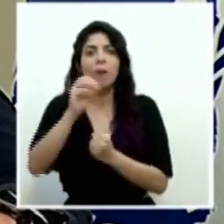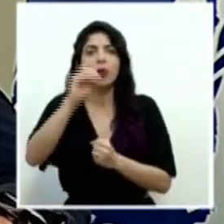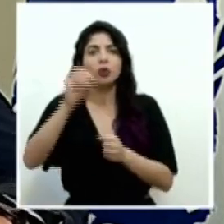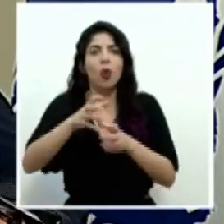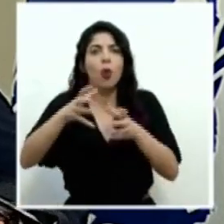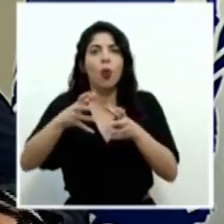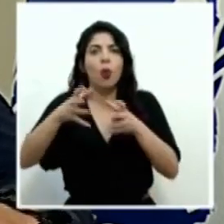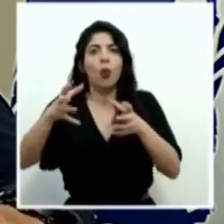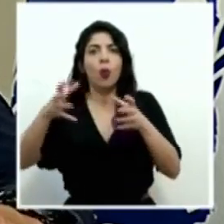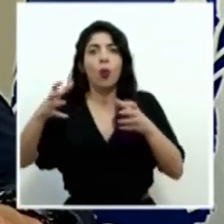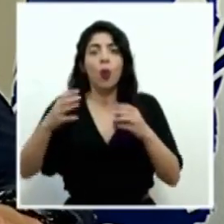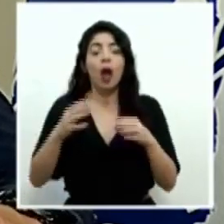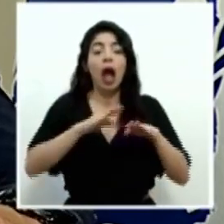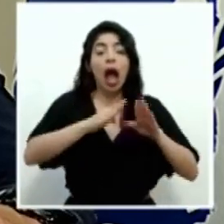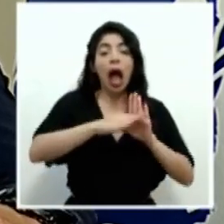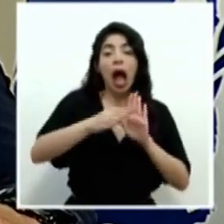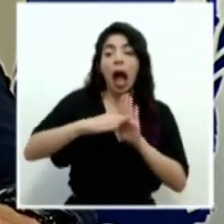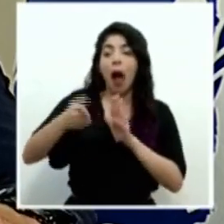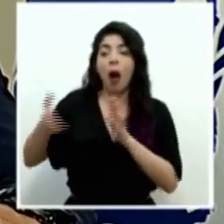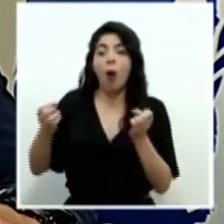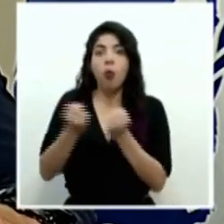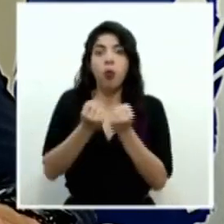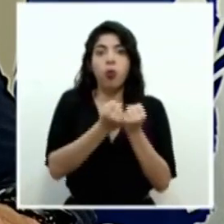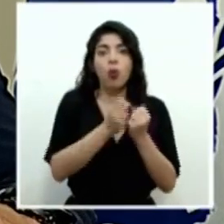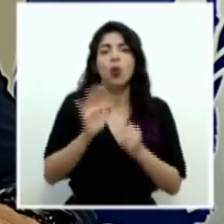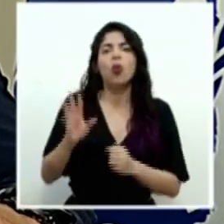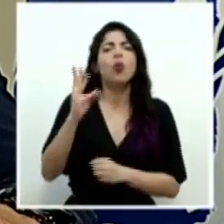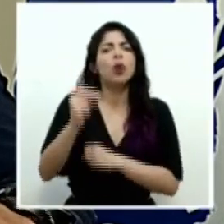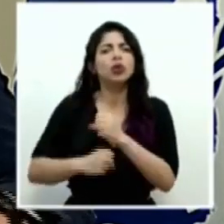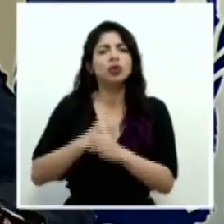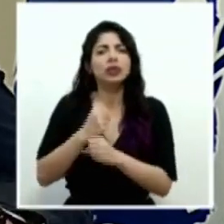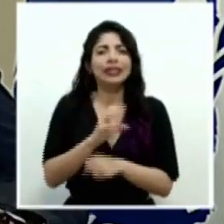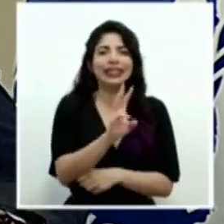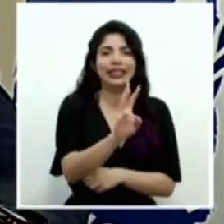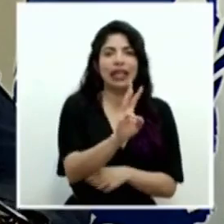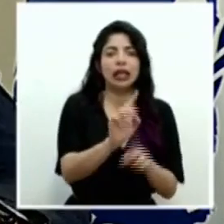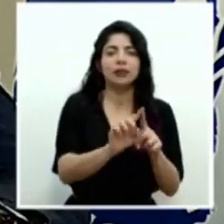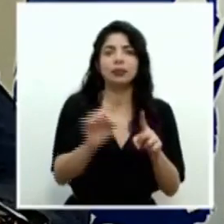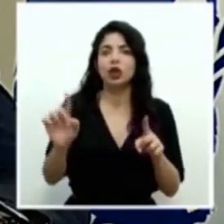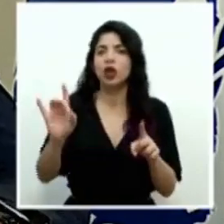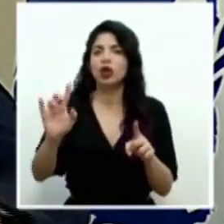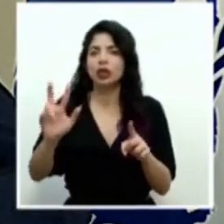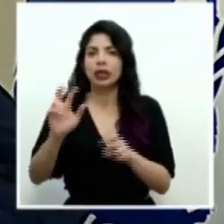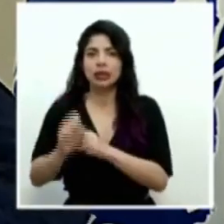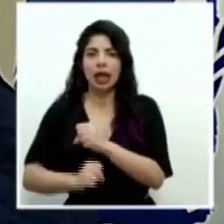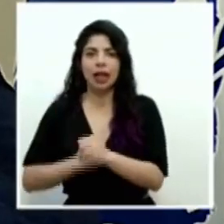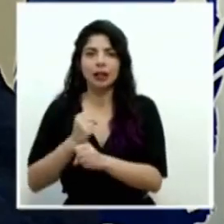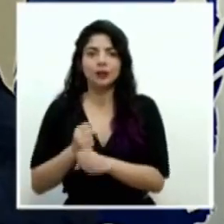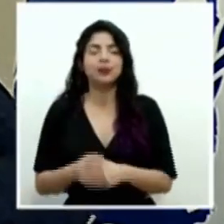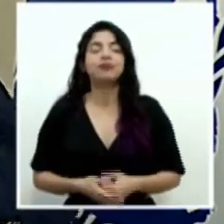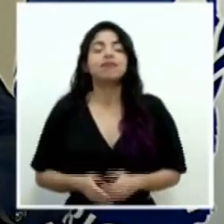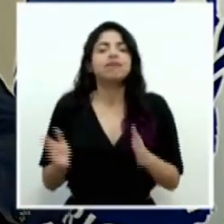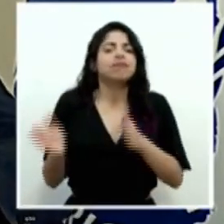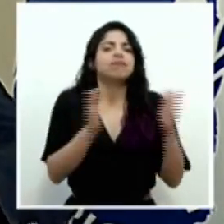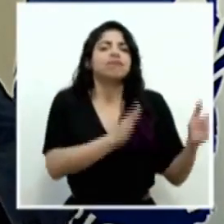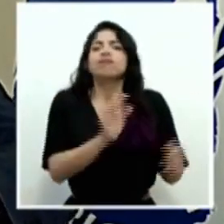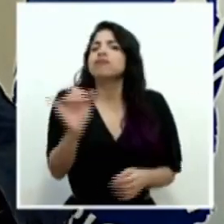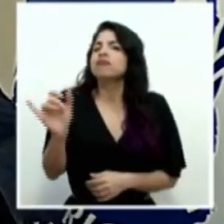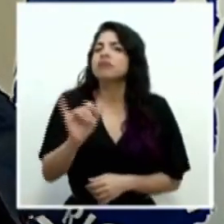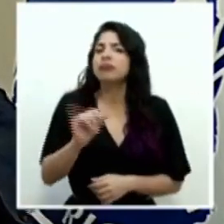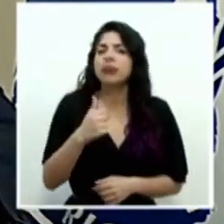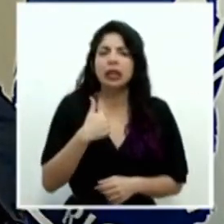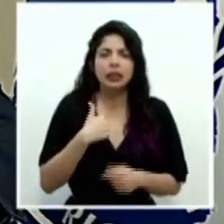porcentaje total, en capacidad instalada. El rango de edad de esas personas van desde los 6 hasta los 83 años. También yo